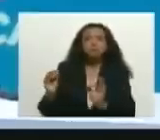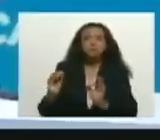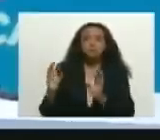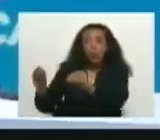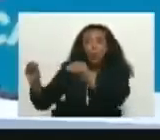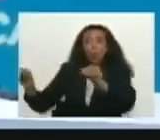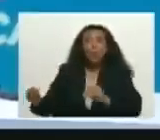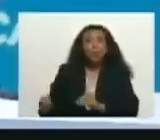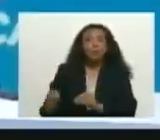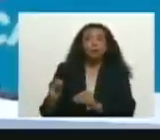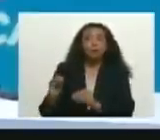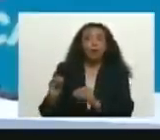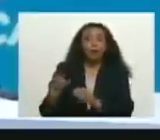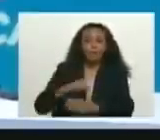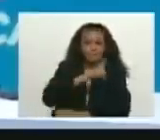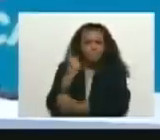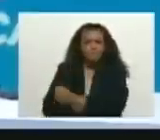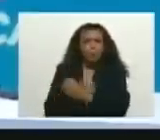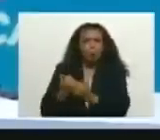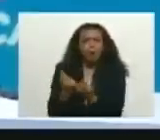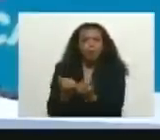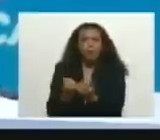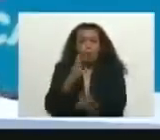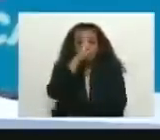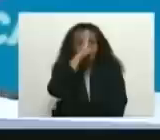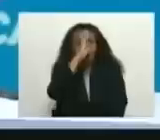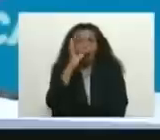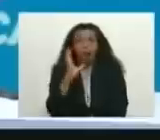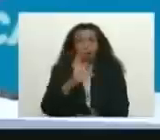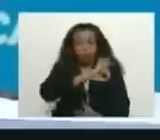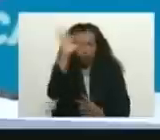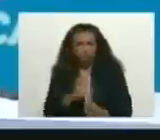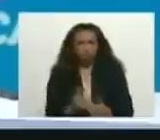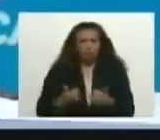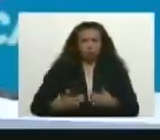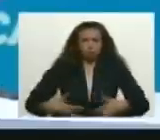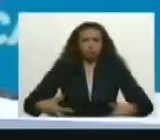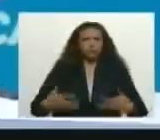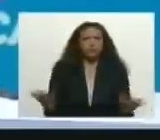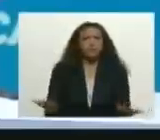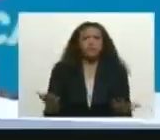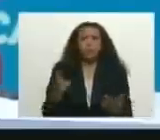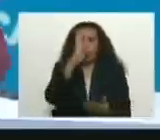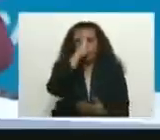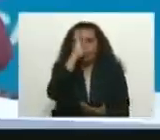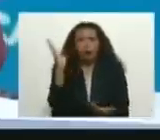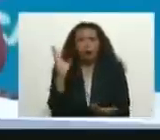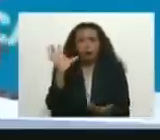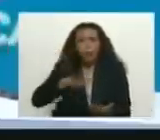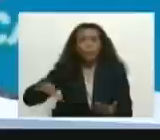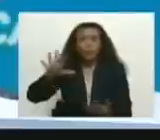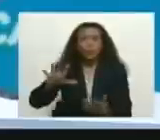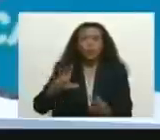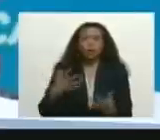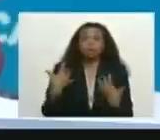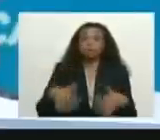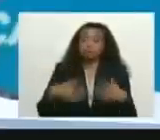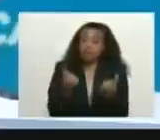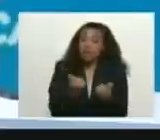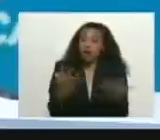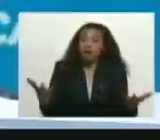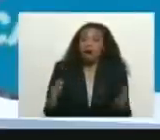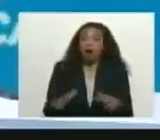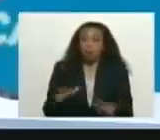de los sectores más poderosos, los banqueros que ganan tanta plata. Los bancos en el país ganan un dineral.